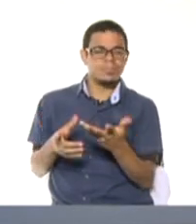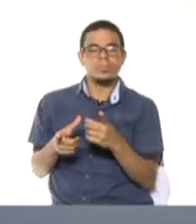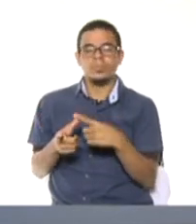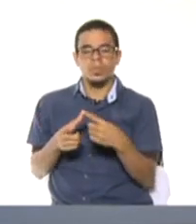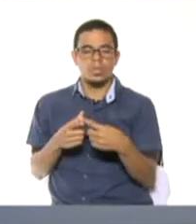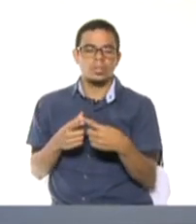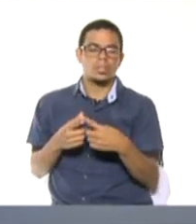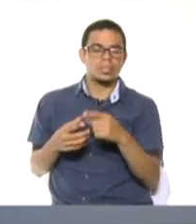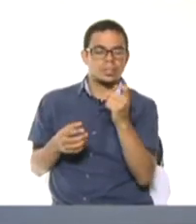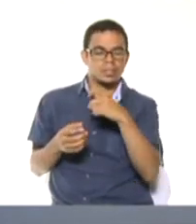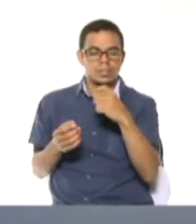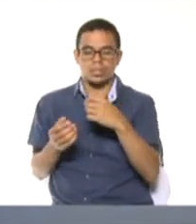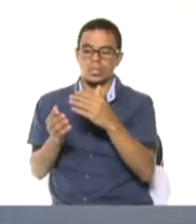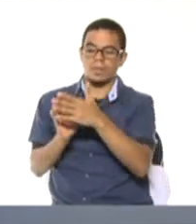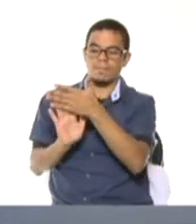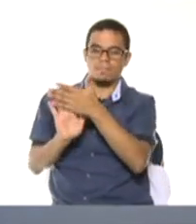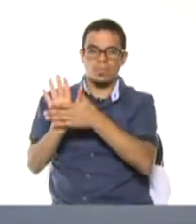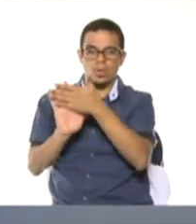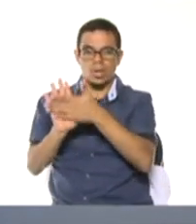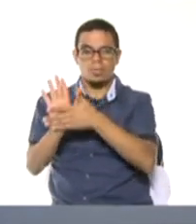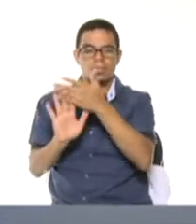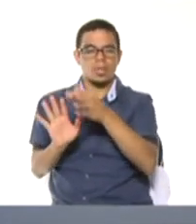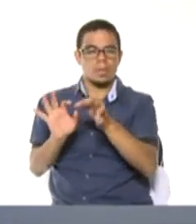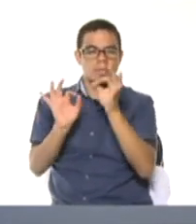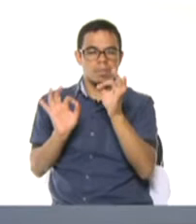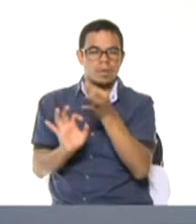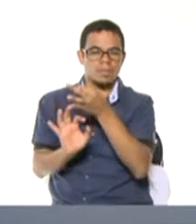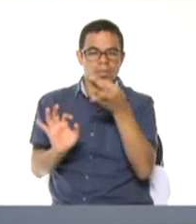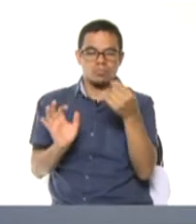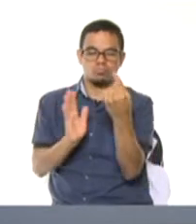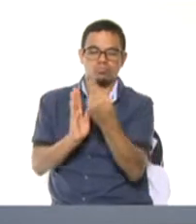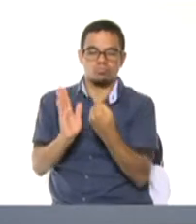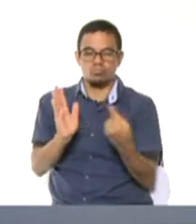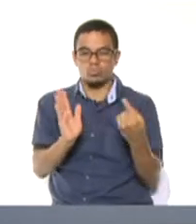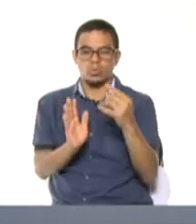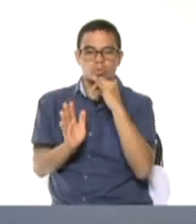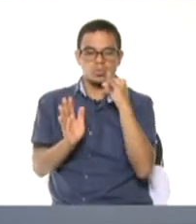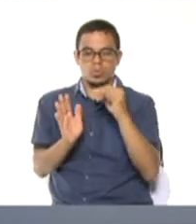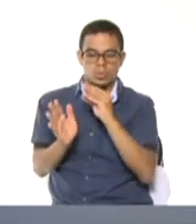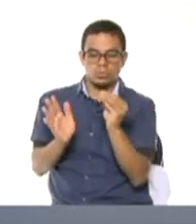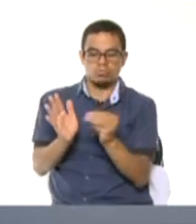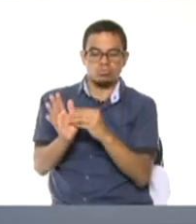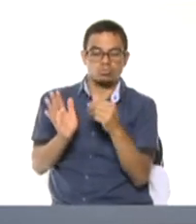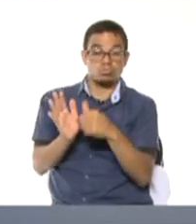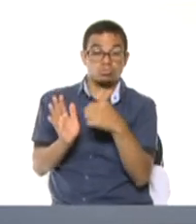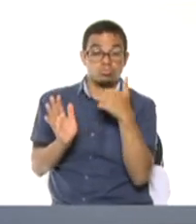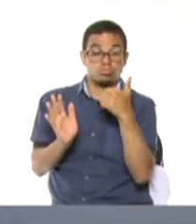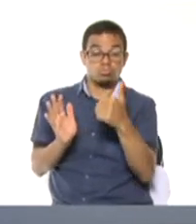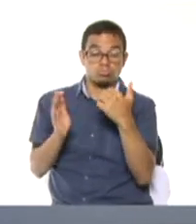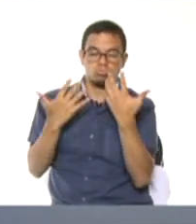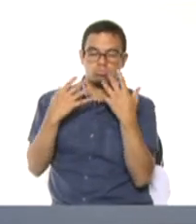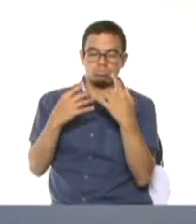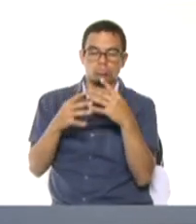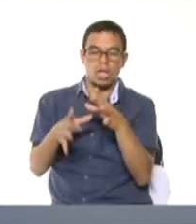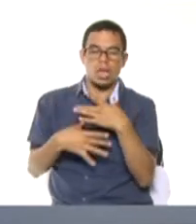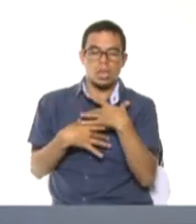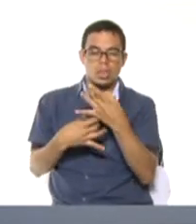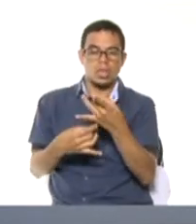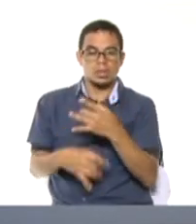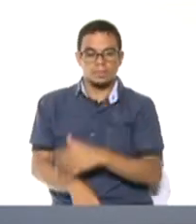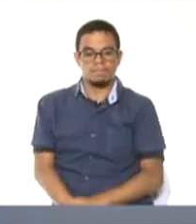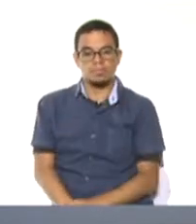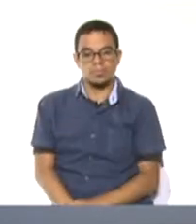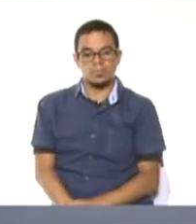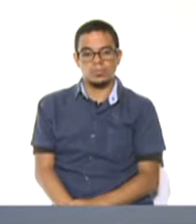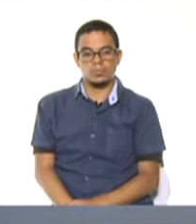esa bella portada de los trabajos. Muy bien. También es importante recalcarles que arriba lleva un membrete. Ese